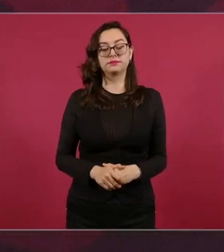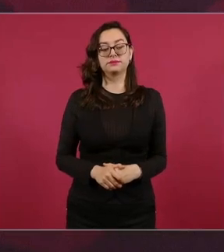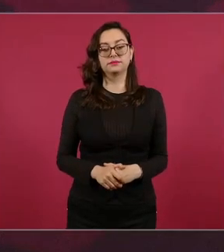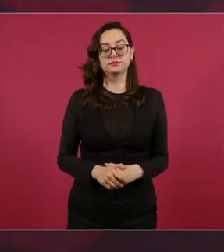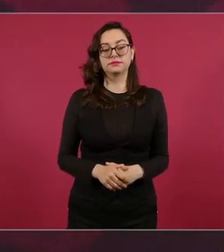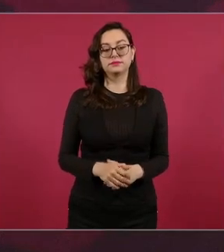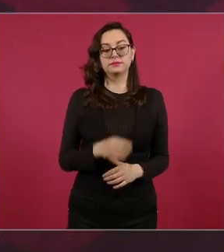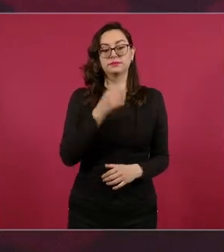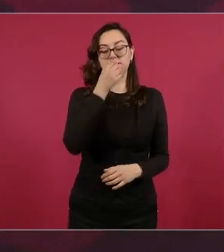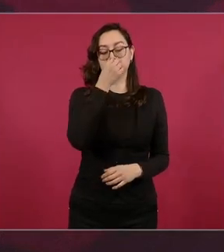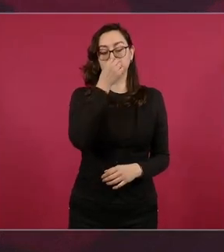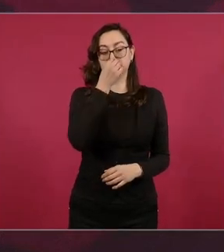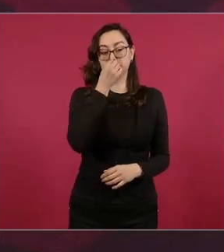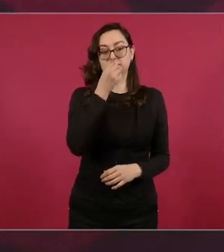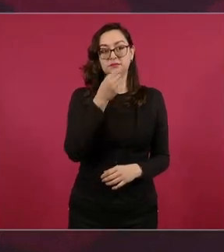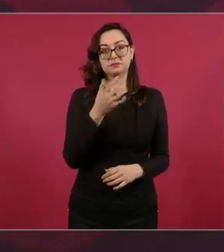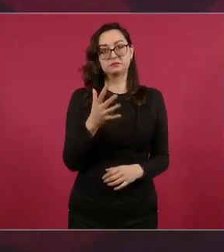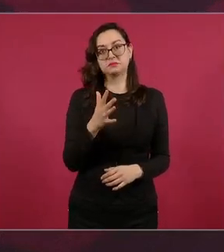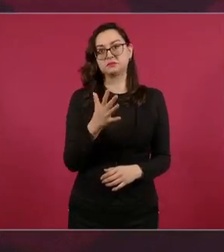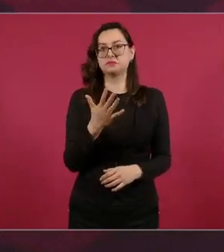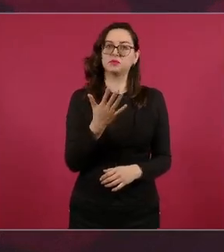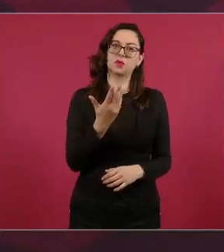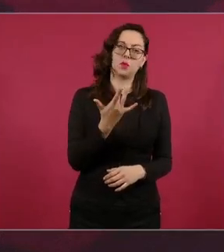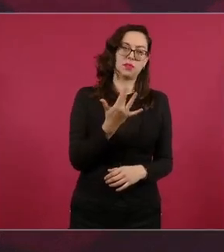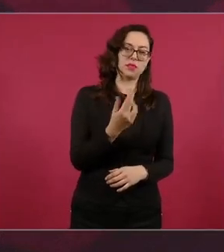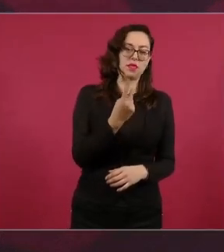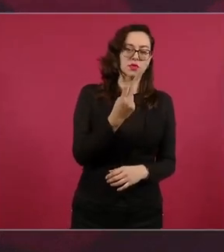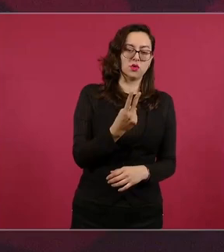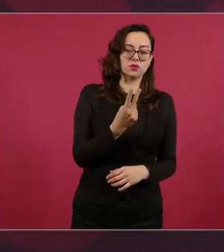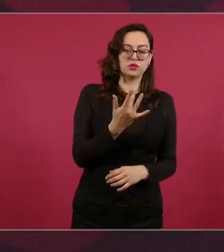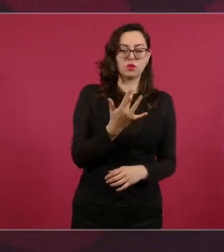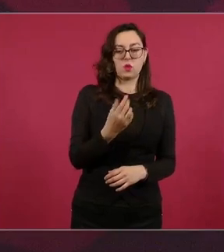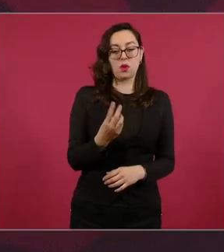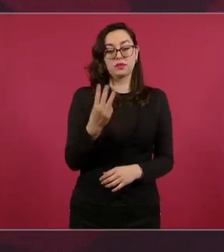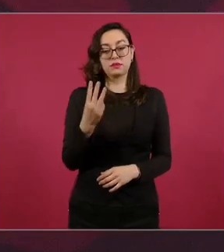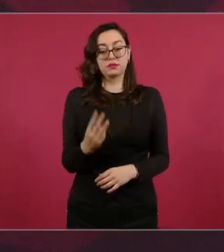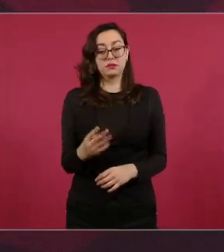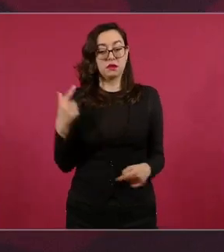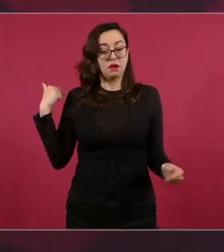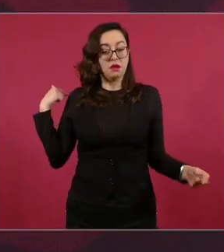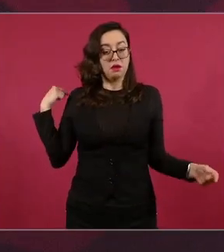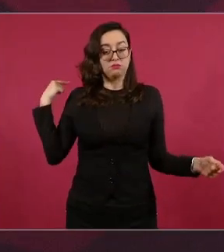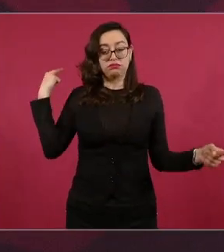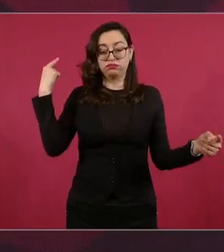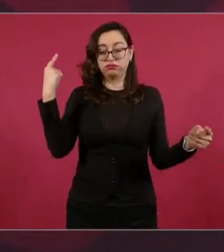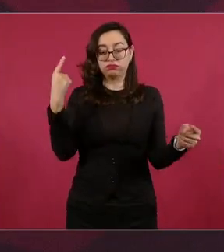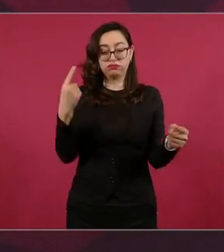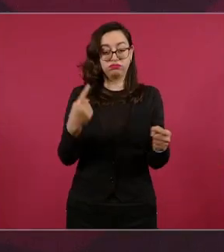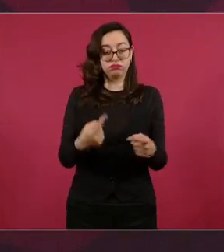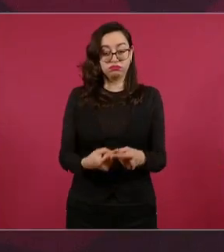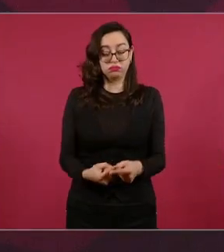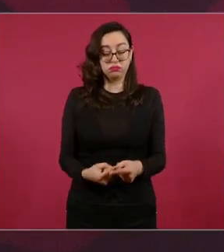si no me equivoco, cincuenta y cincuenta y tres. ¿Cuántos años han pasado? Y es lo mismo,